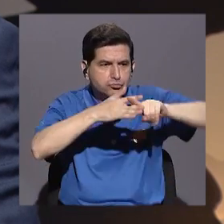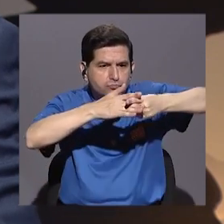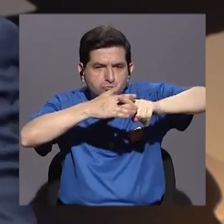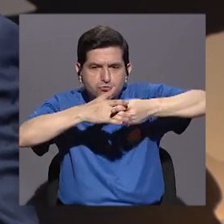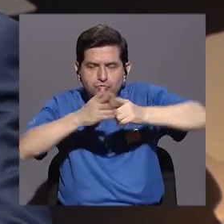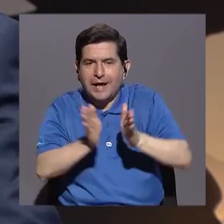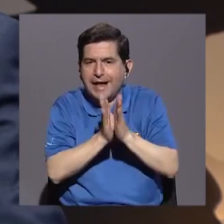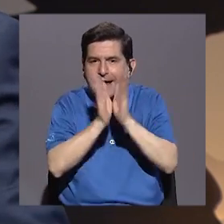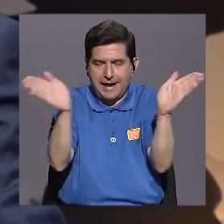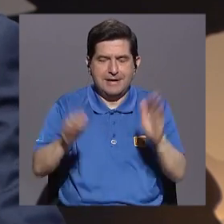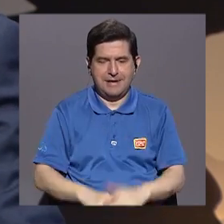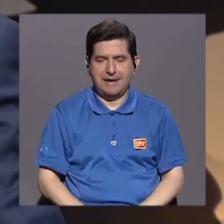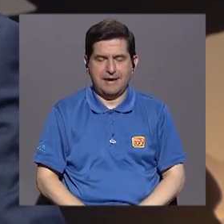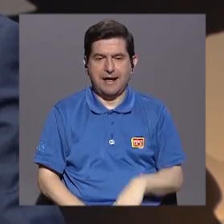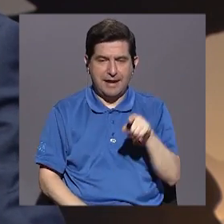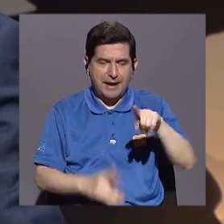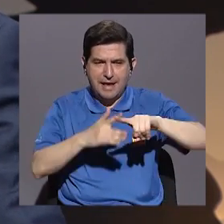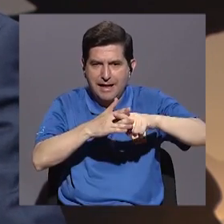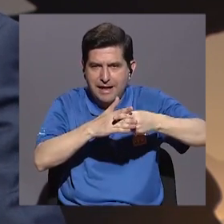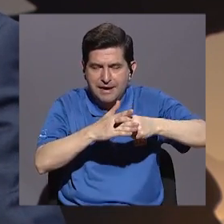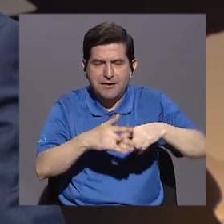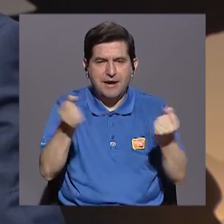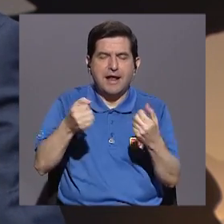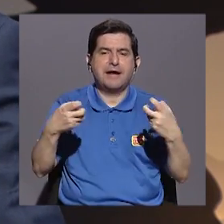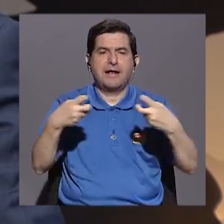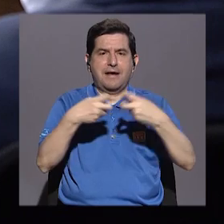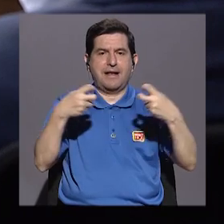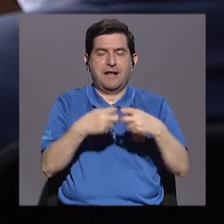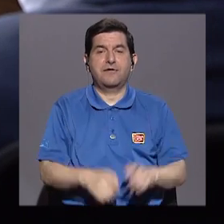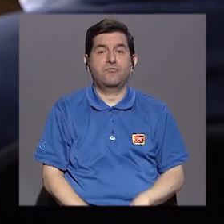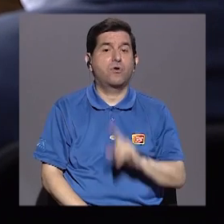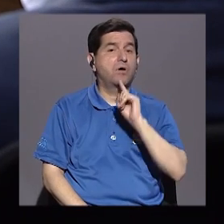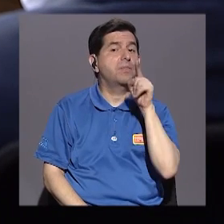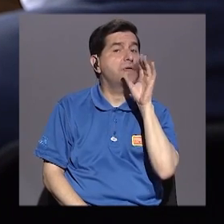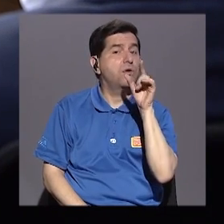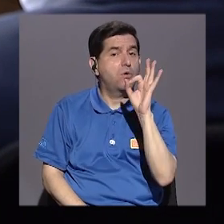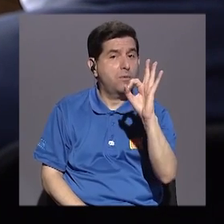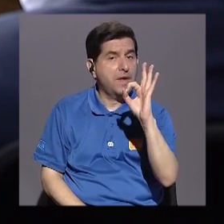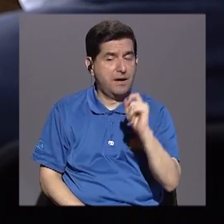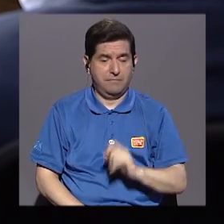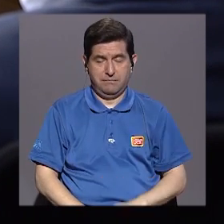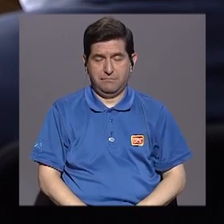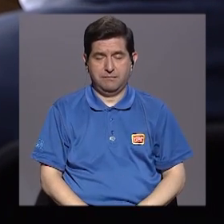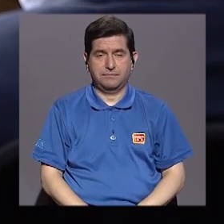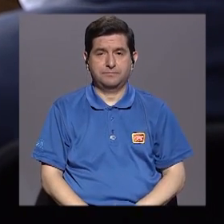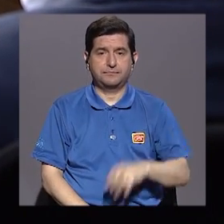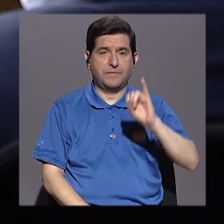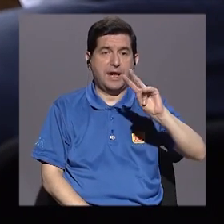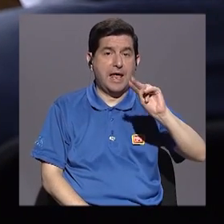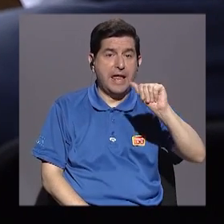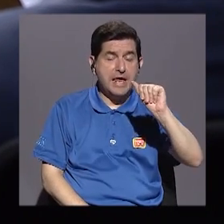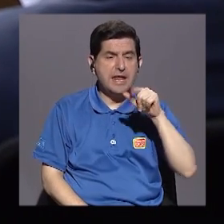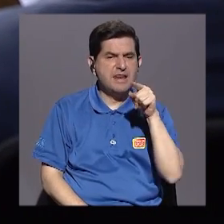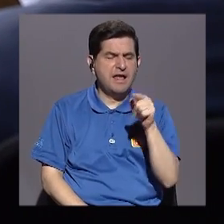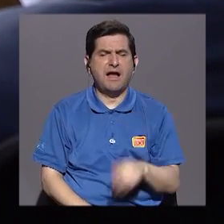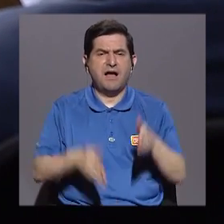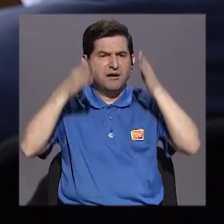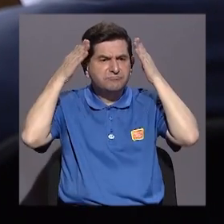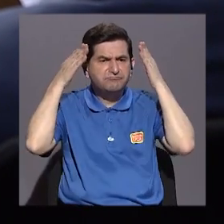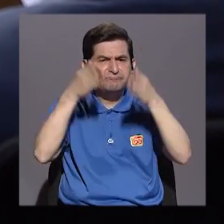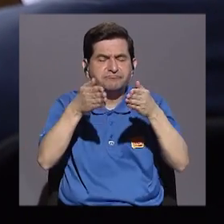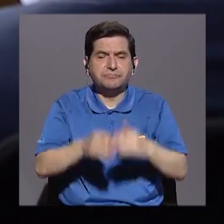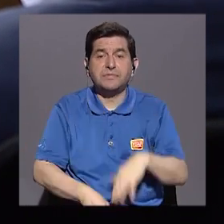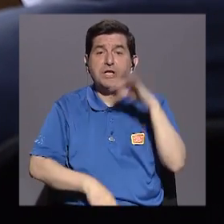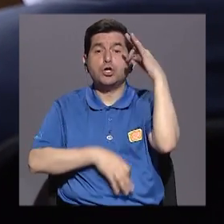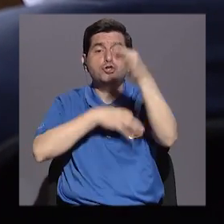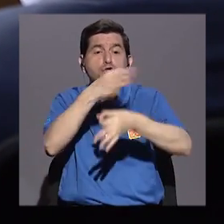reparación en general mantenimiento los vehículos eléctricos ahora sí estoy muy bien lo decía en el inah lo que se está